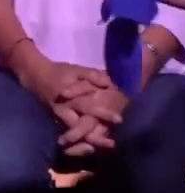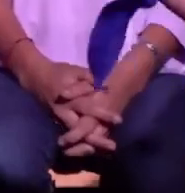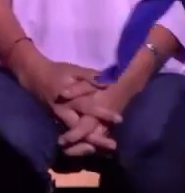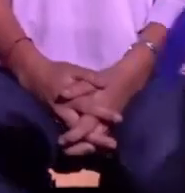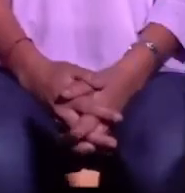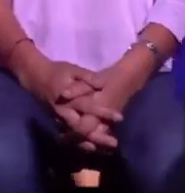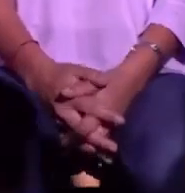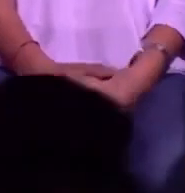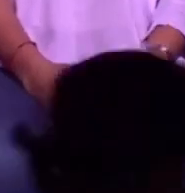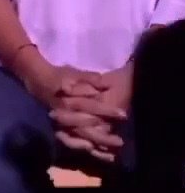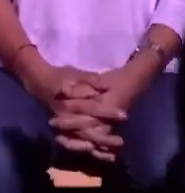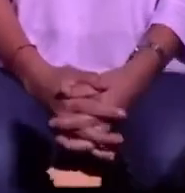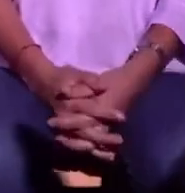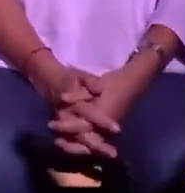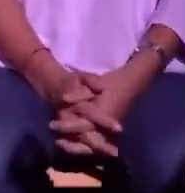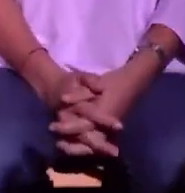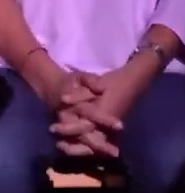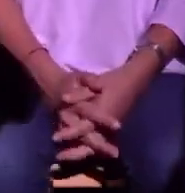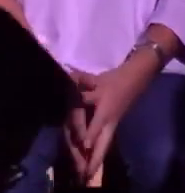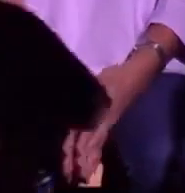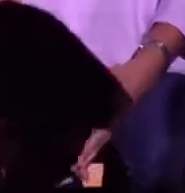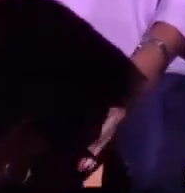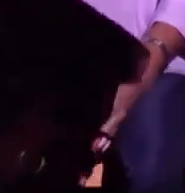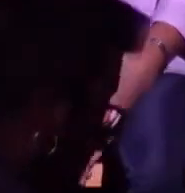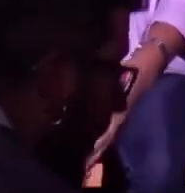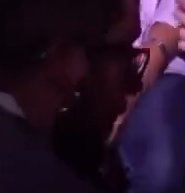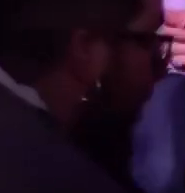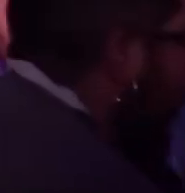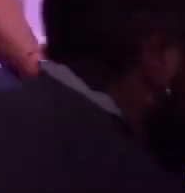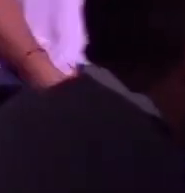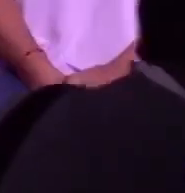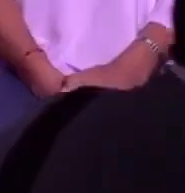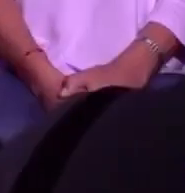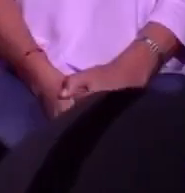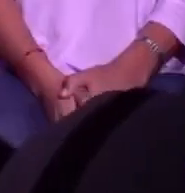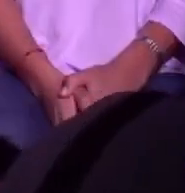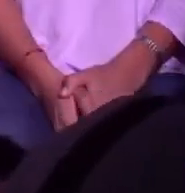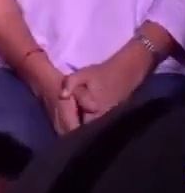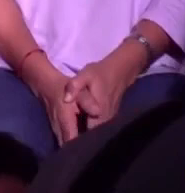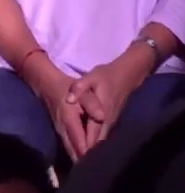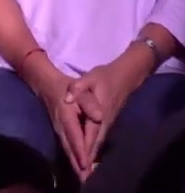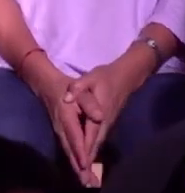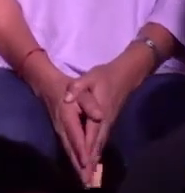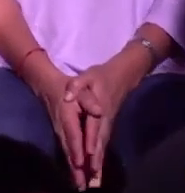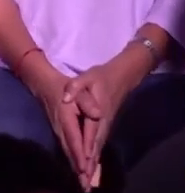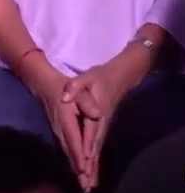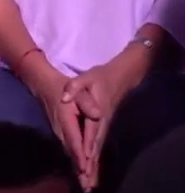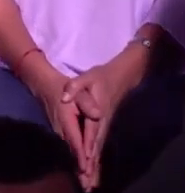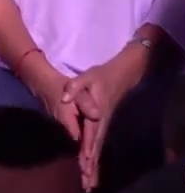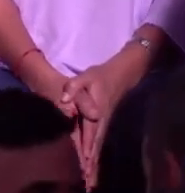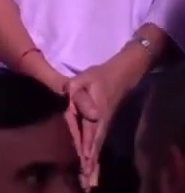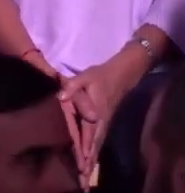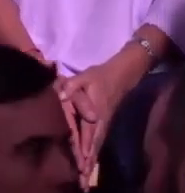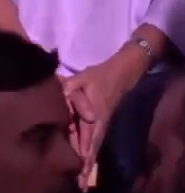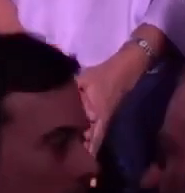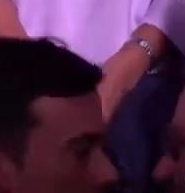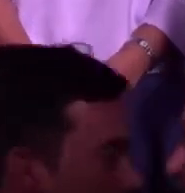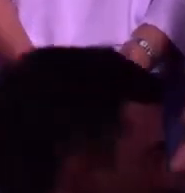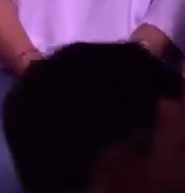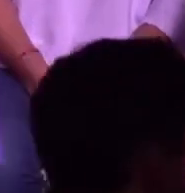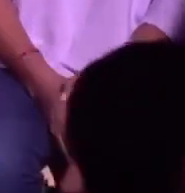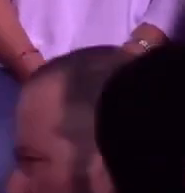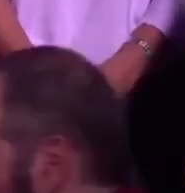Quiero daros la bienvenida a este acto de podemos Gracias valientes